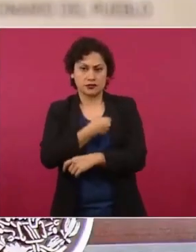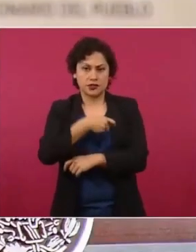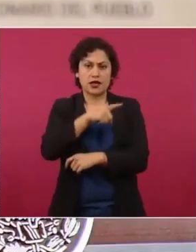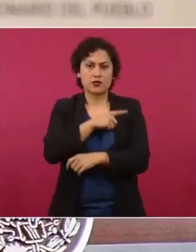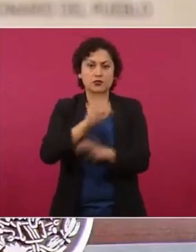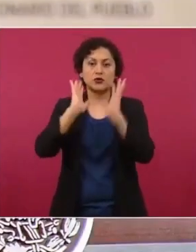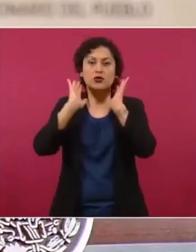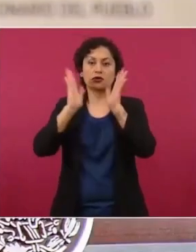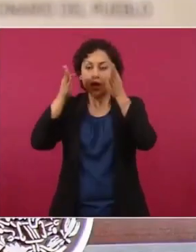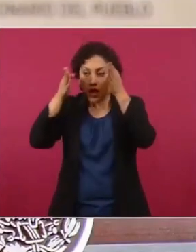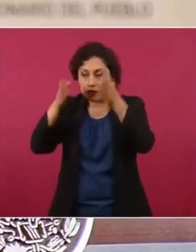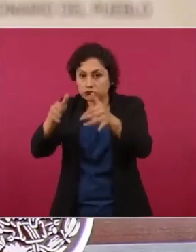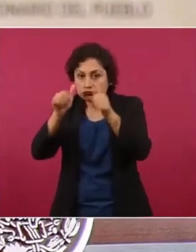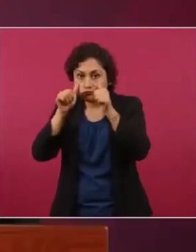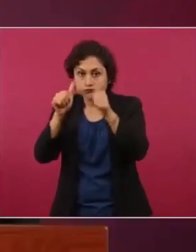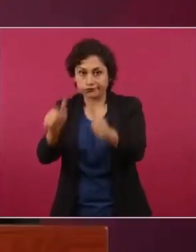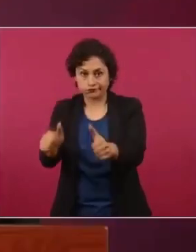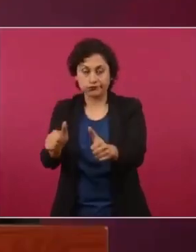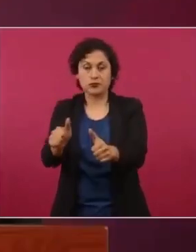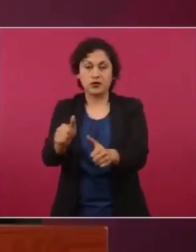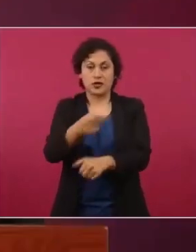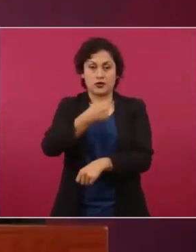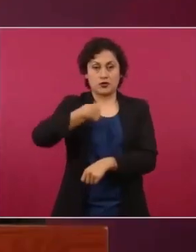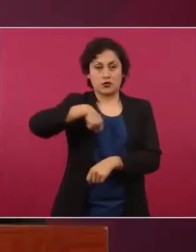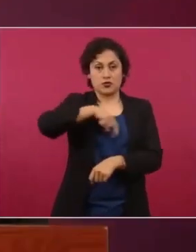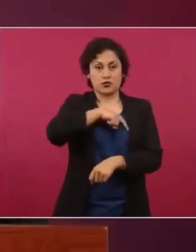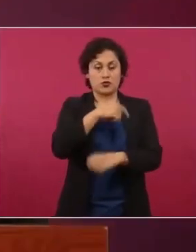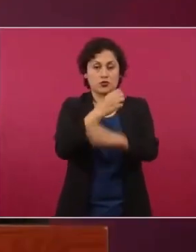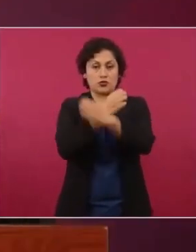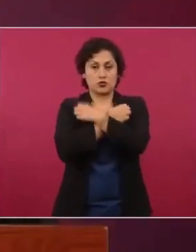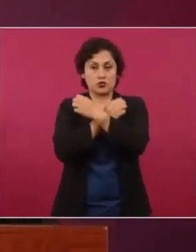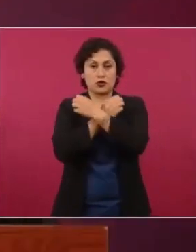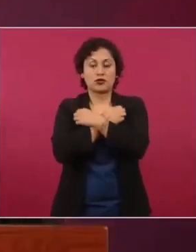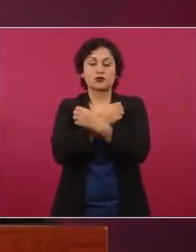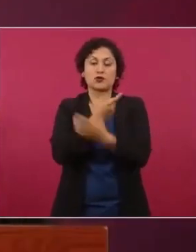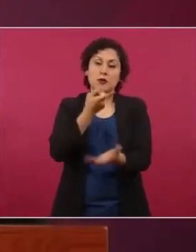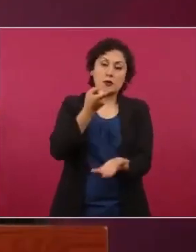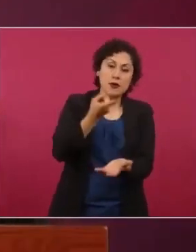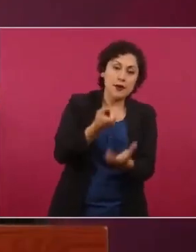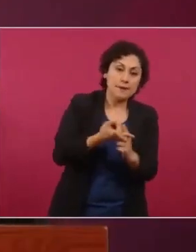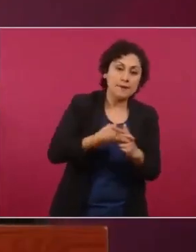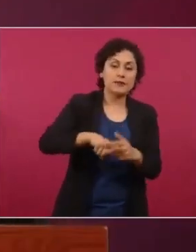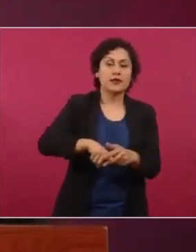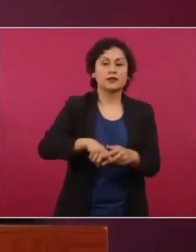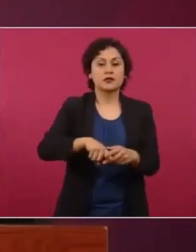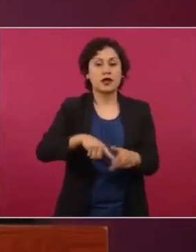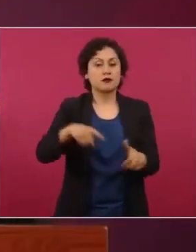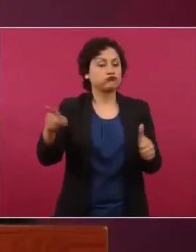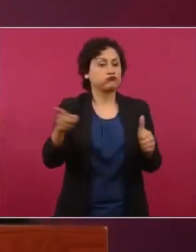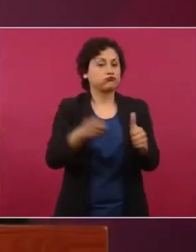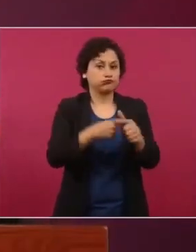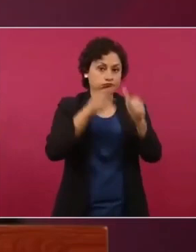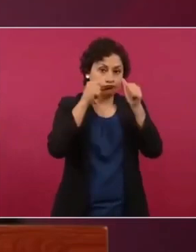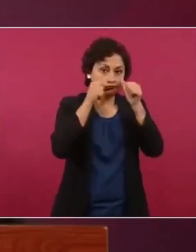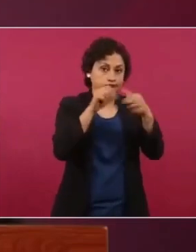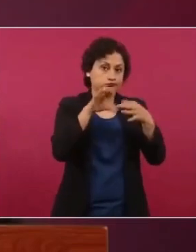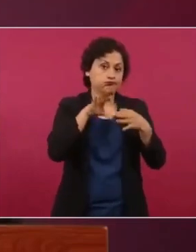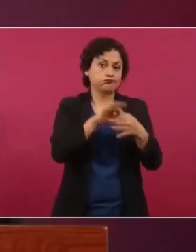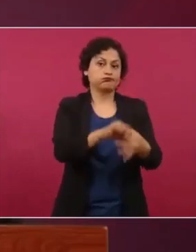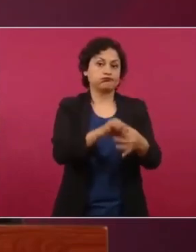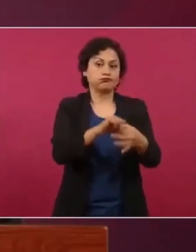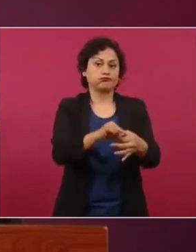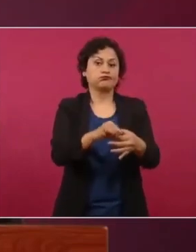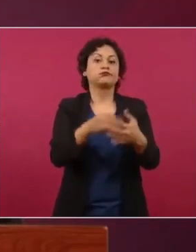corresponde. Nosotros lo que estamos fortaleciendo es la relación, primero de, y permítanme que lo repita, pero es